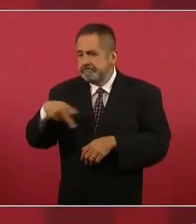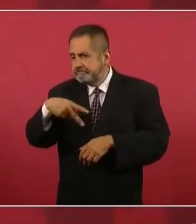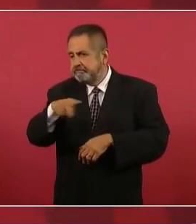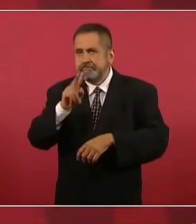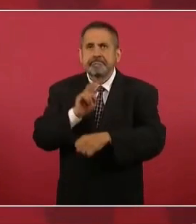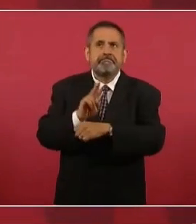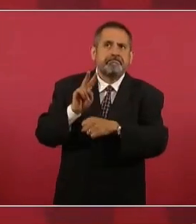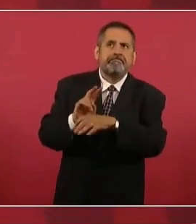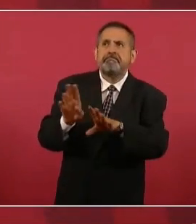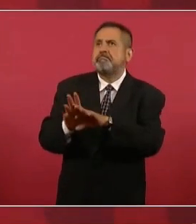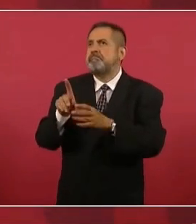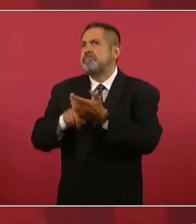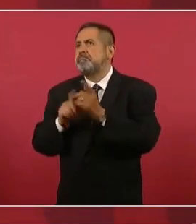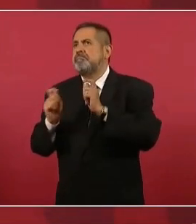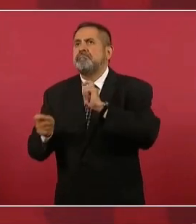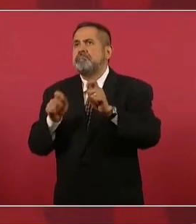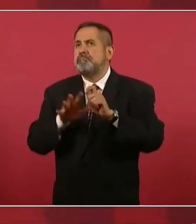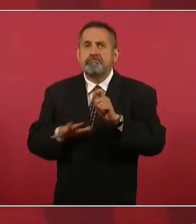supervisando